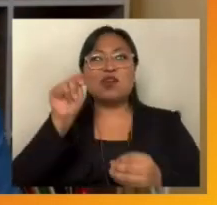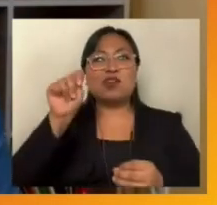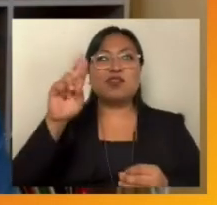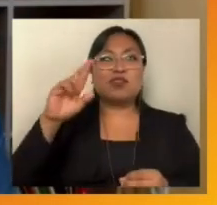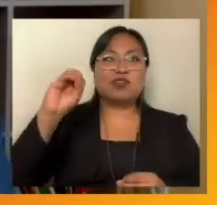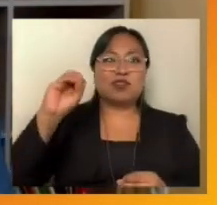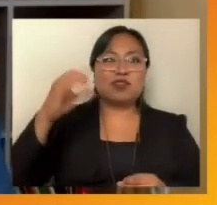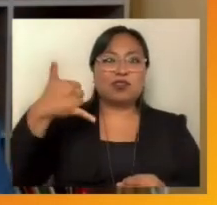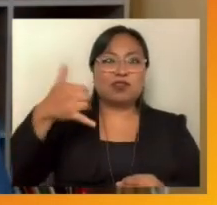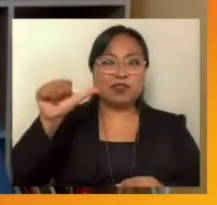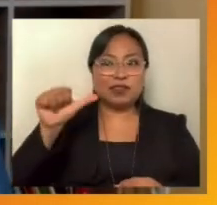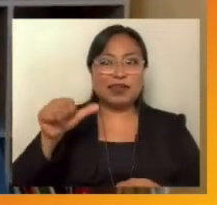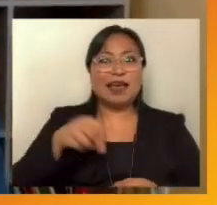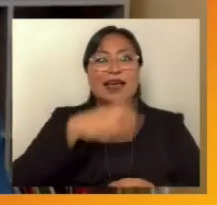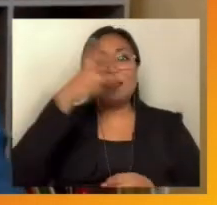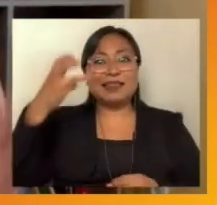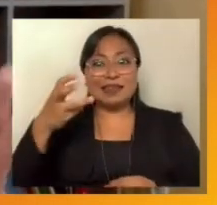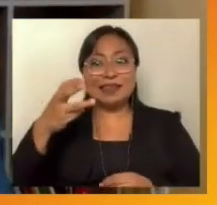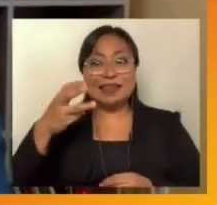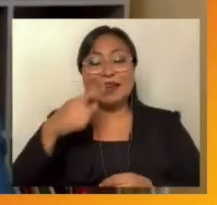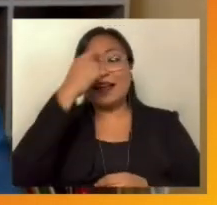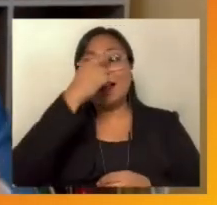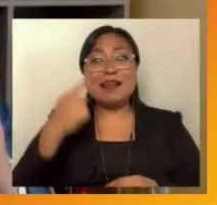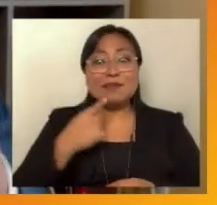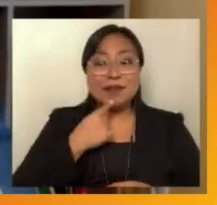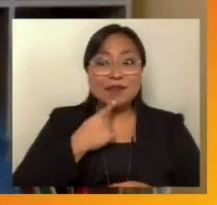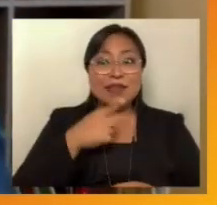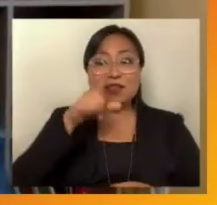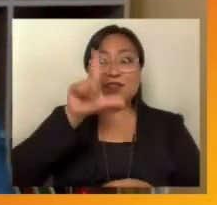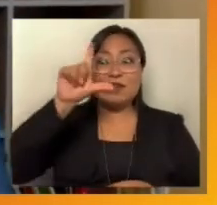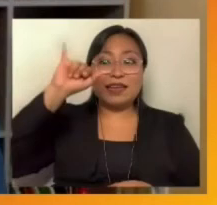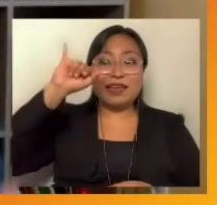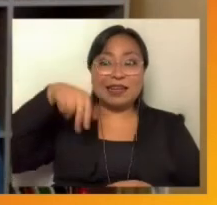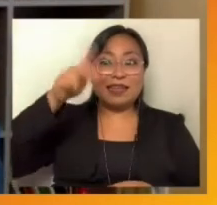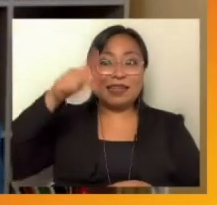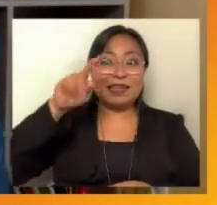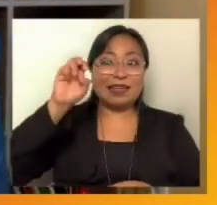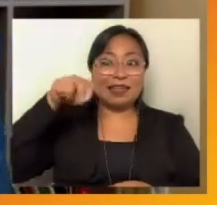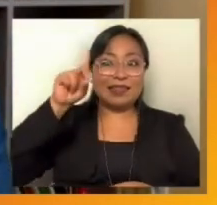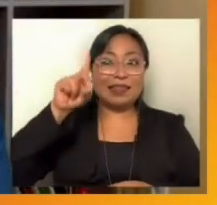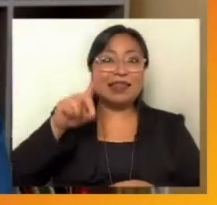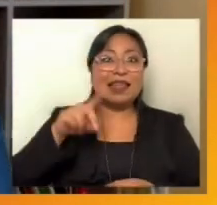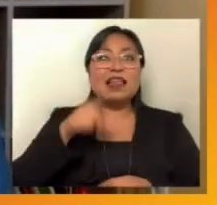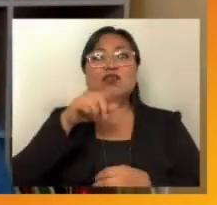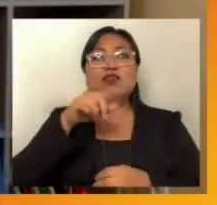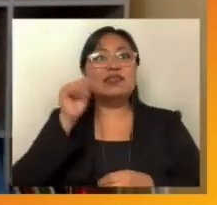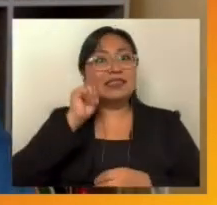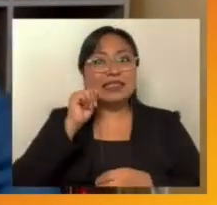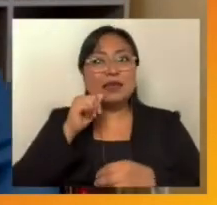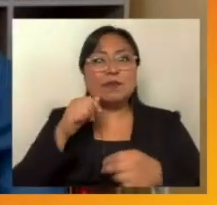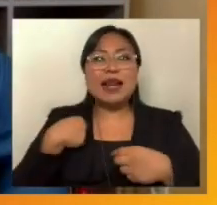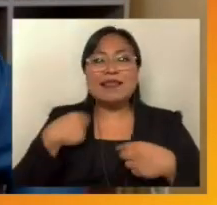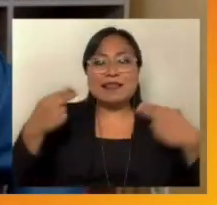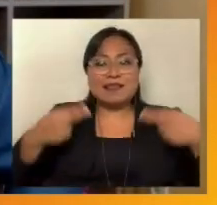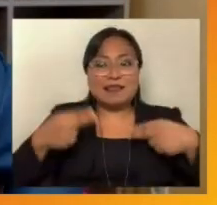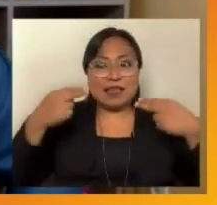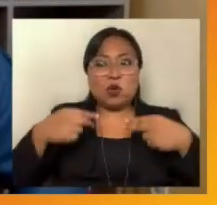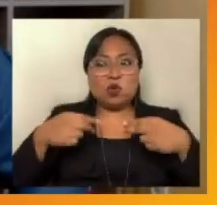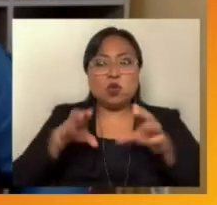la tercera parte, ten un perfil que sea orientado a lo que la empresa quiere de